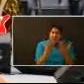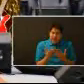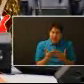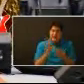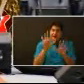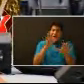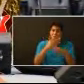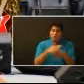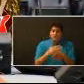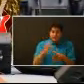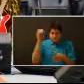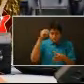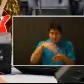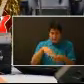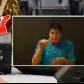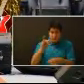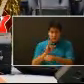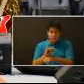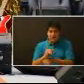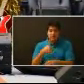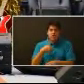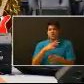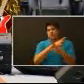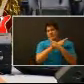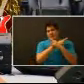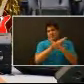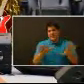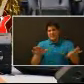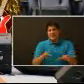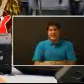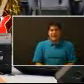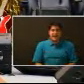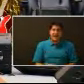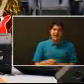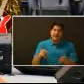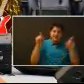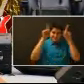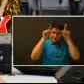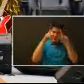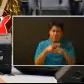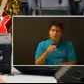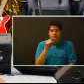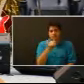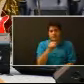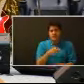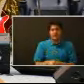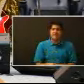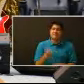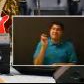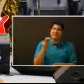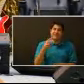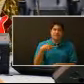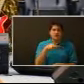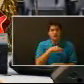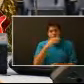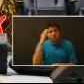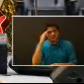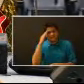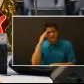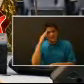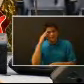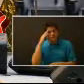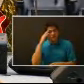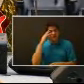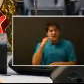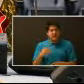alfolí y yo reprenderé al devorador por vosotros. Entonces es necesario que nosotros sepamos y conozcamos y